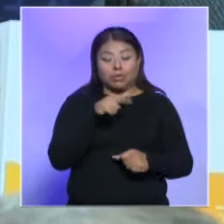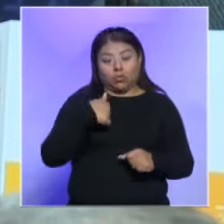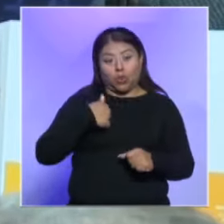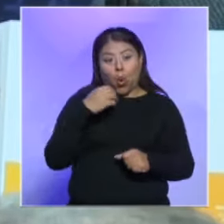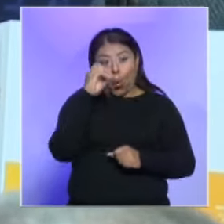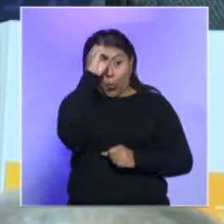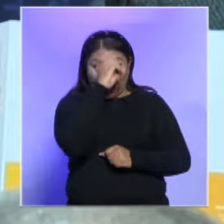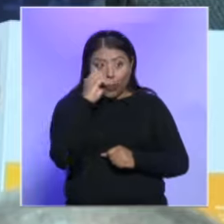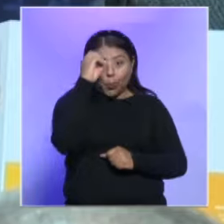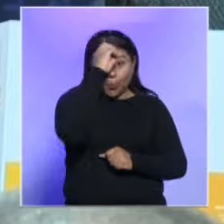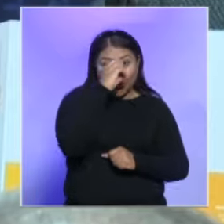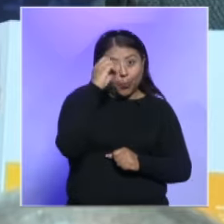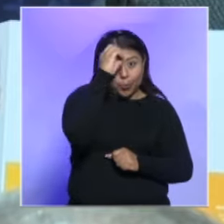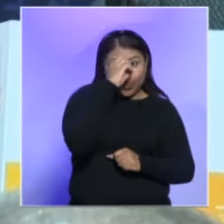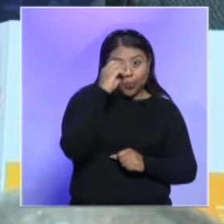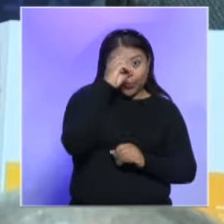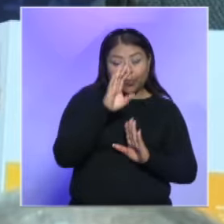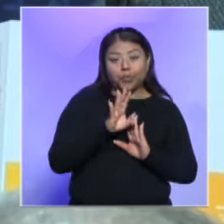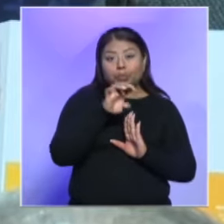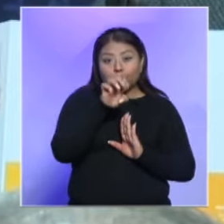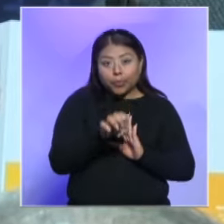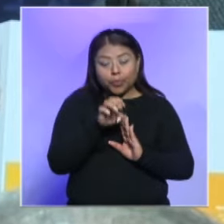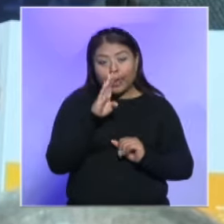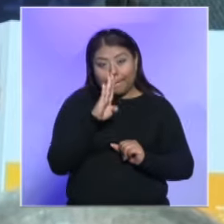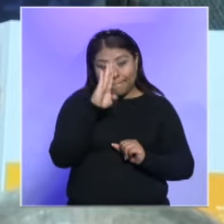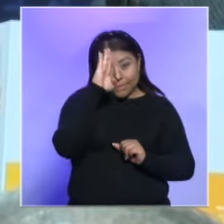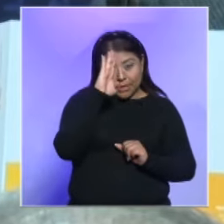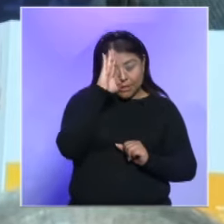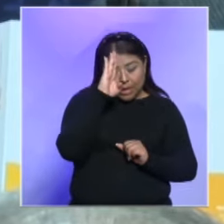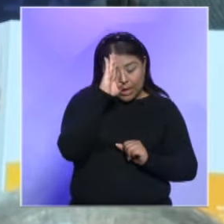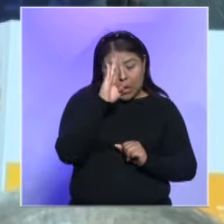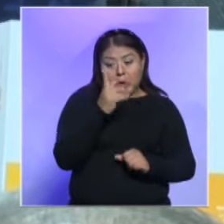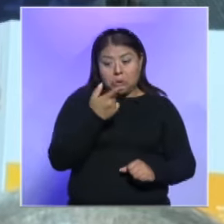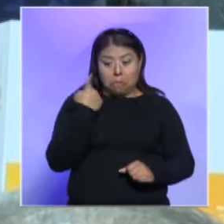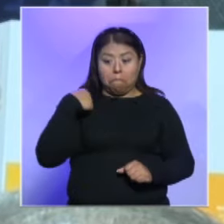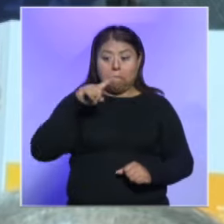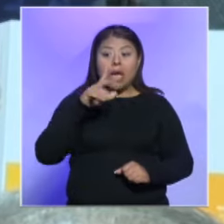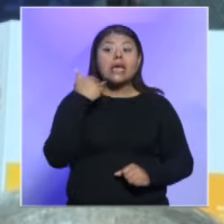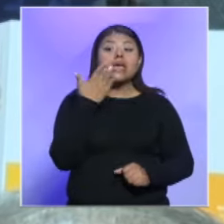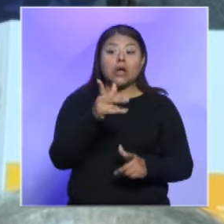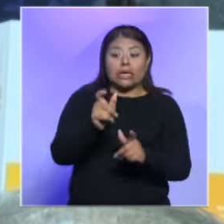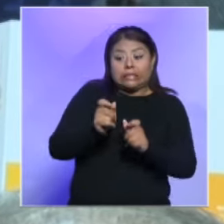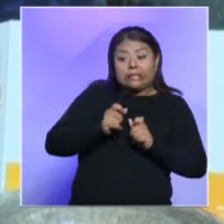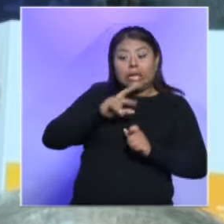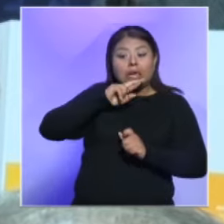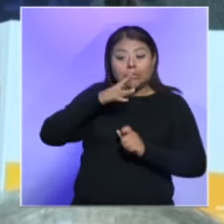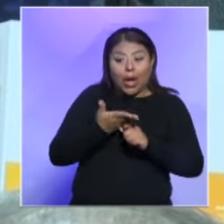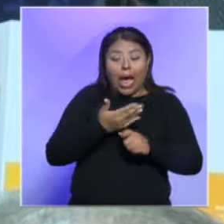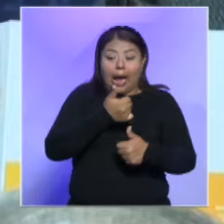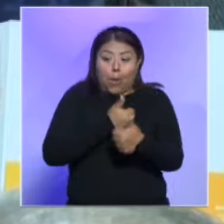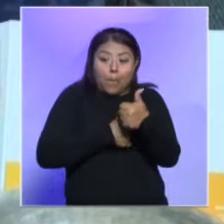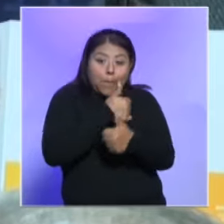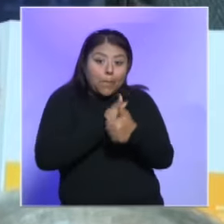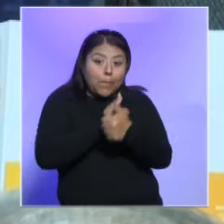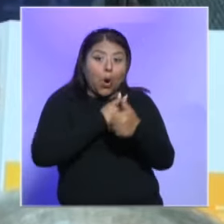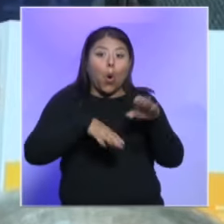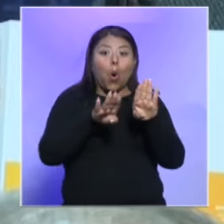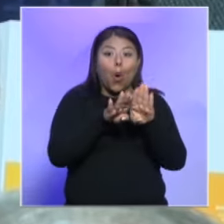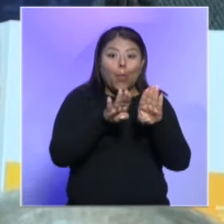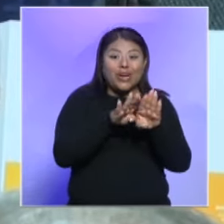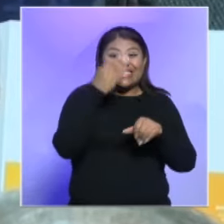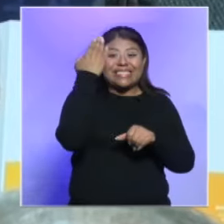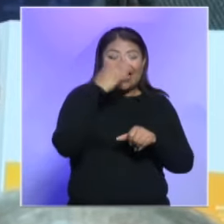adecuado, dependiendo para el cargo para el cual se está contendiendo o se quiere contender, cuáles son los plazos y cuáles deben ser los